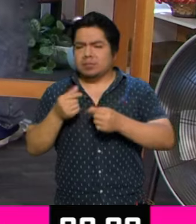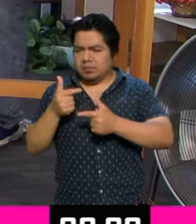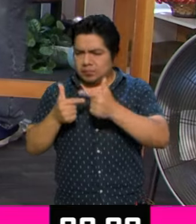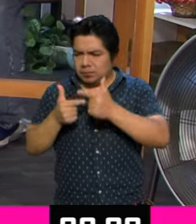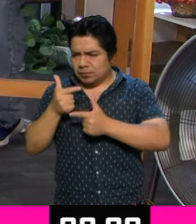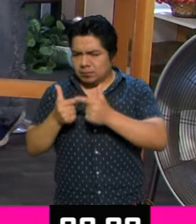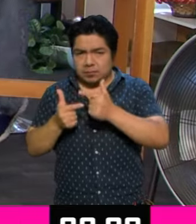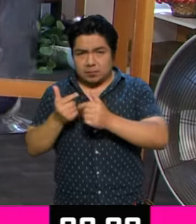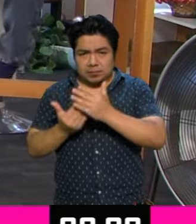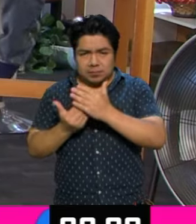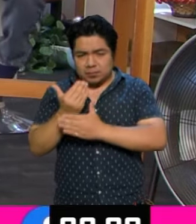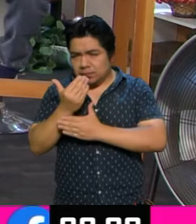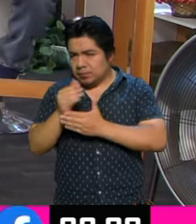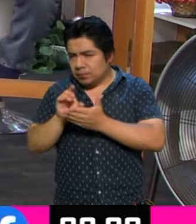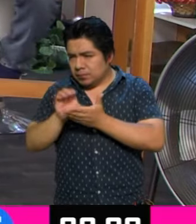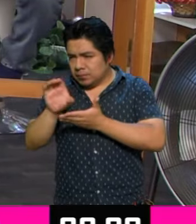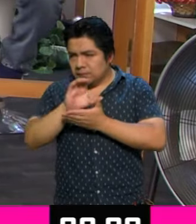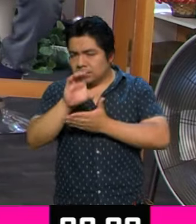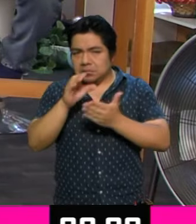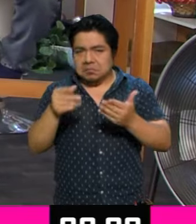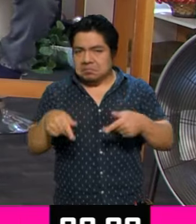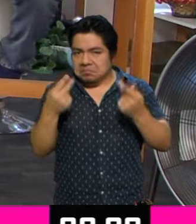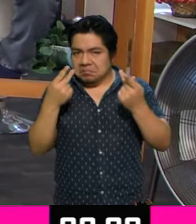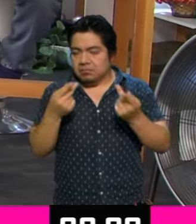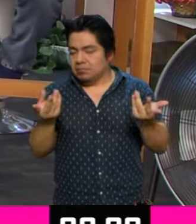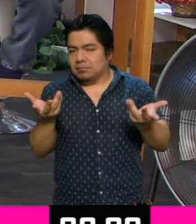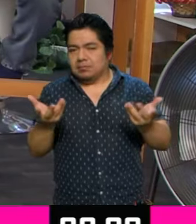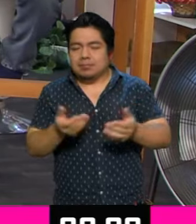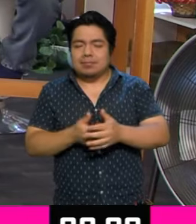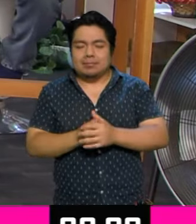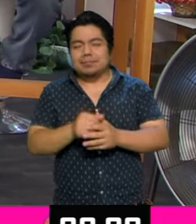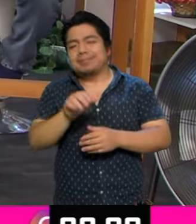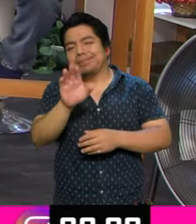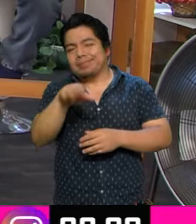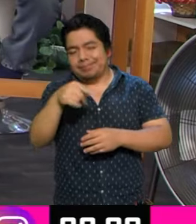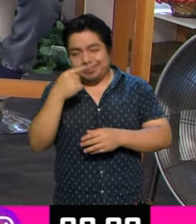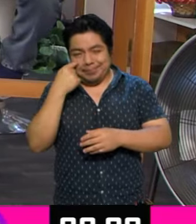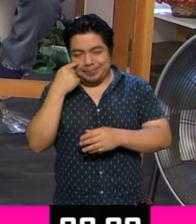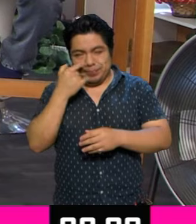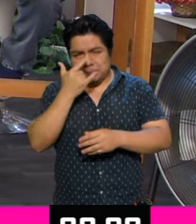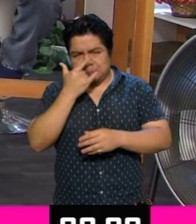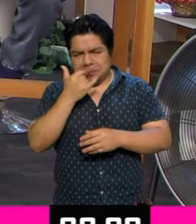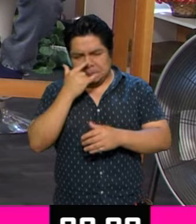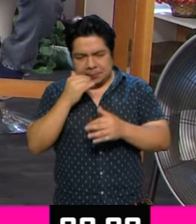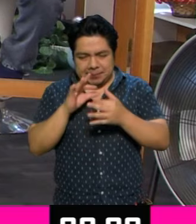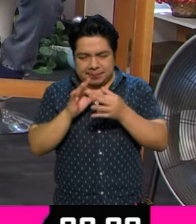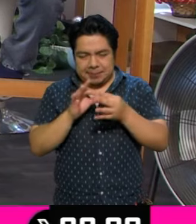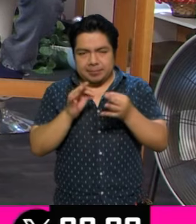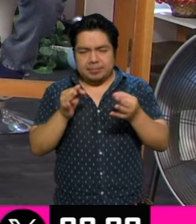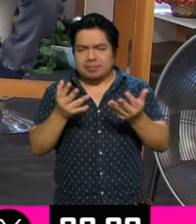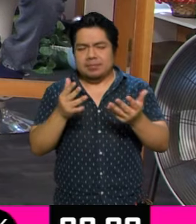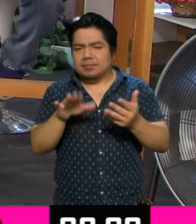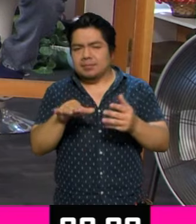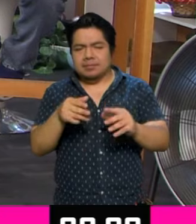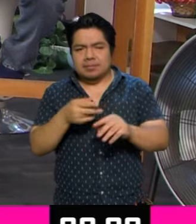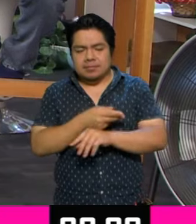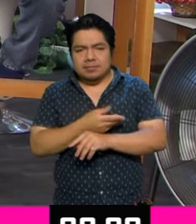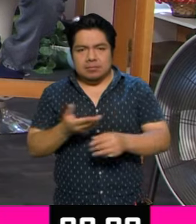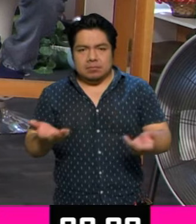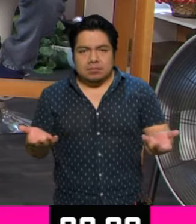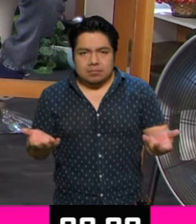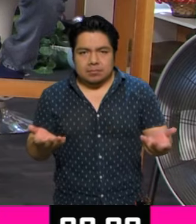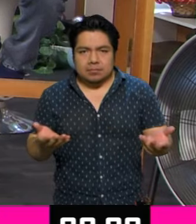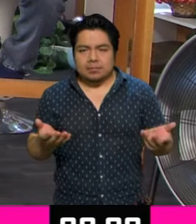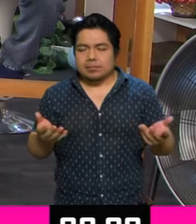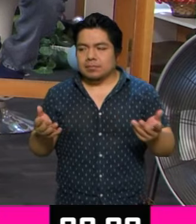Sí, ¿qué haga hace? De cuenta. Oiga, pero qué, le tengo que contar algo muy raro. ¿Qué pasó, señora, ahora? Breve, porque